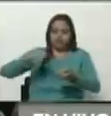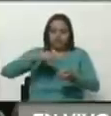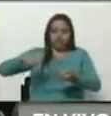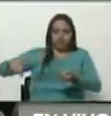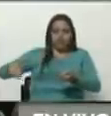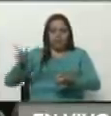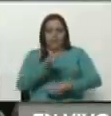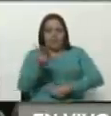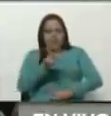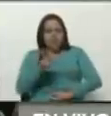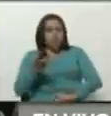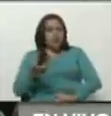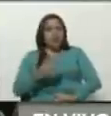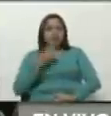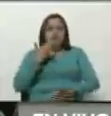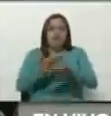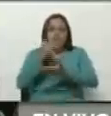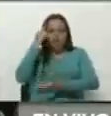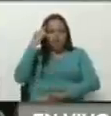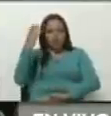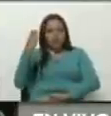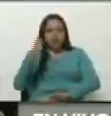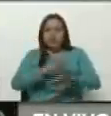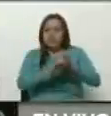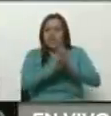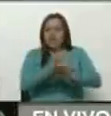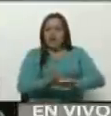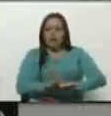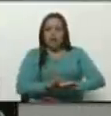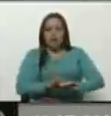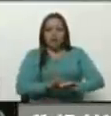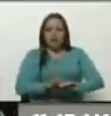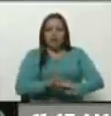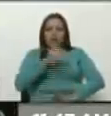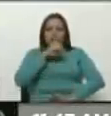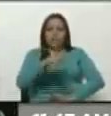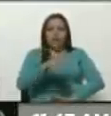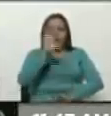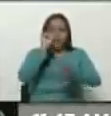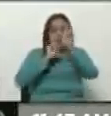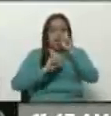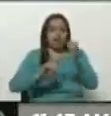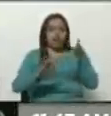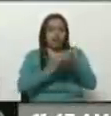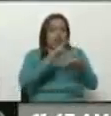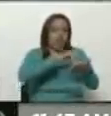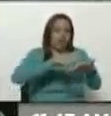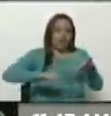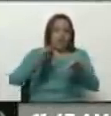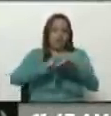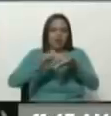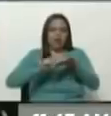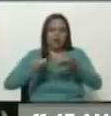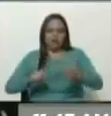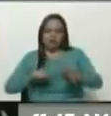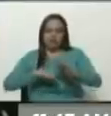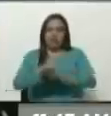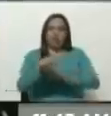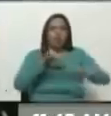Venezuela, afortunadamente, se acabó con el analfabetismo en cuanto entró el movimiento bolivariano.